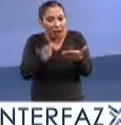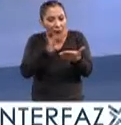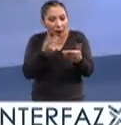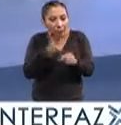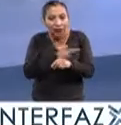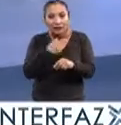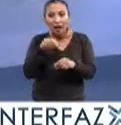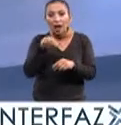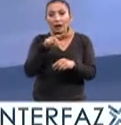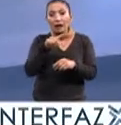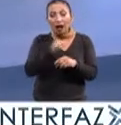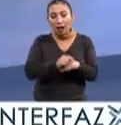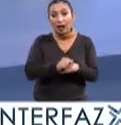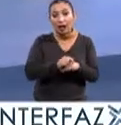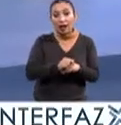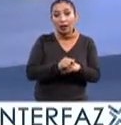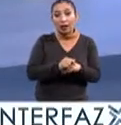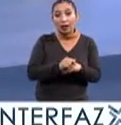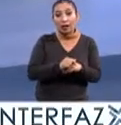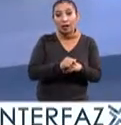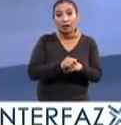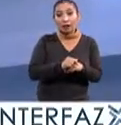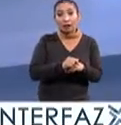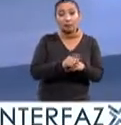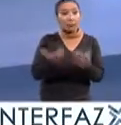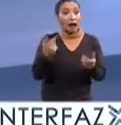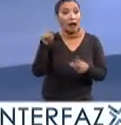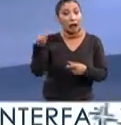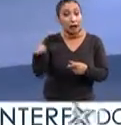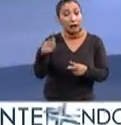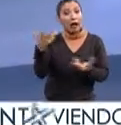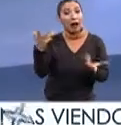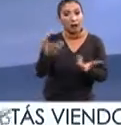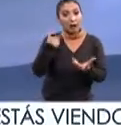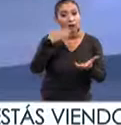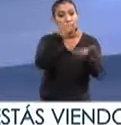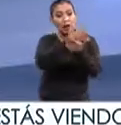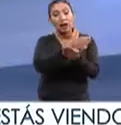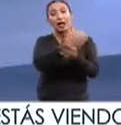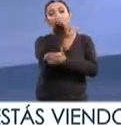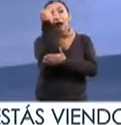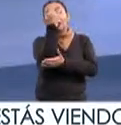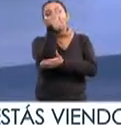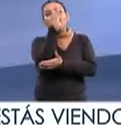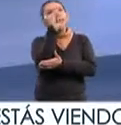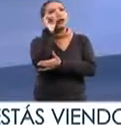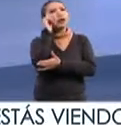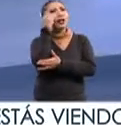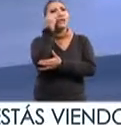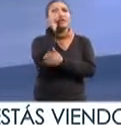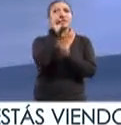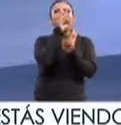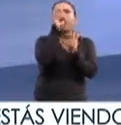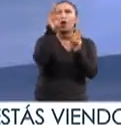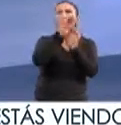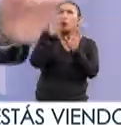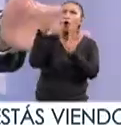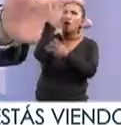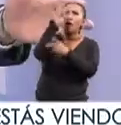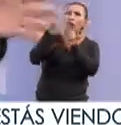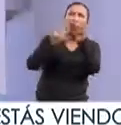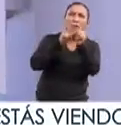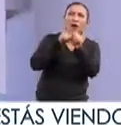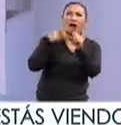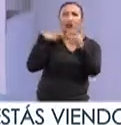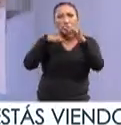qué pasaba en esa novela. Bueno, esa ruta la hizo él. Sí. Porque incluso fue al Jardín Borda, porque dijo, yo quiero ver cómo era la fauna, dónde